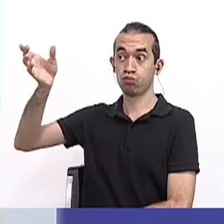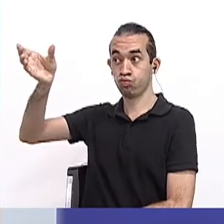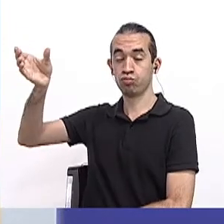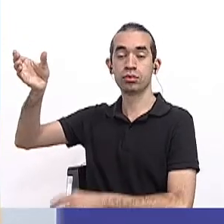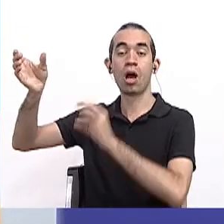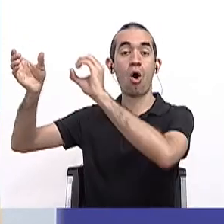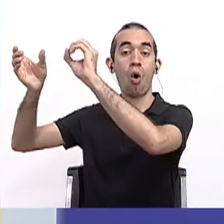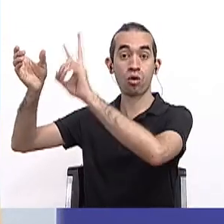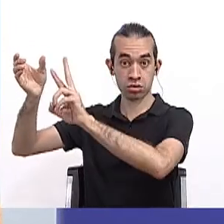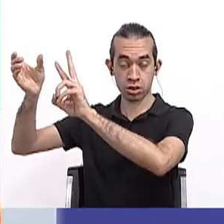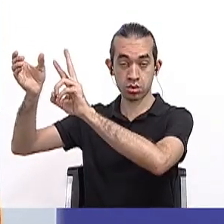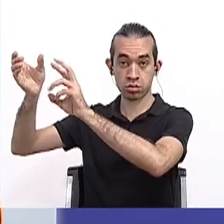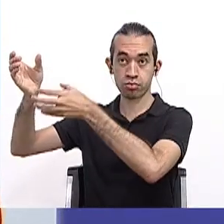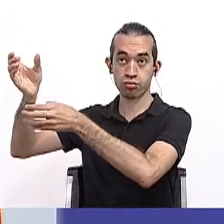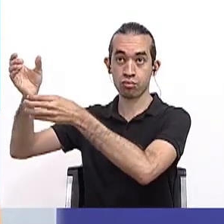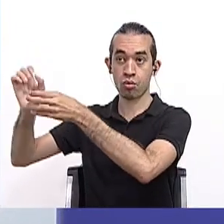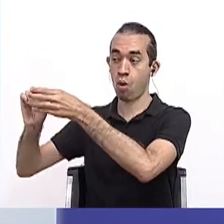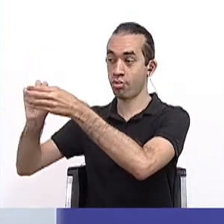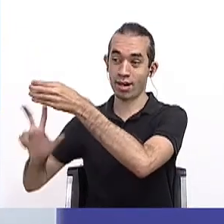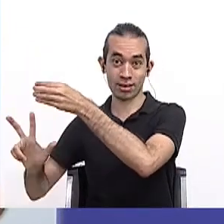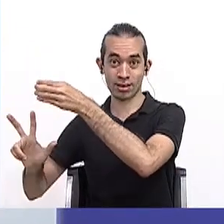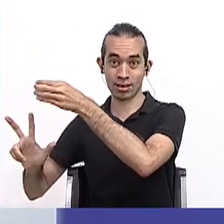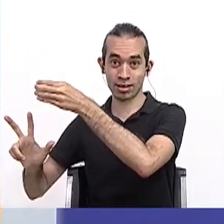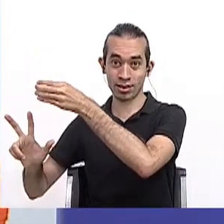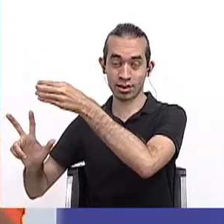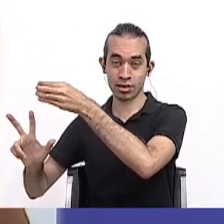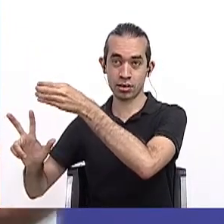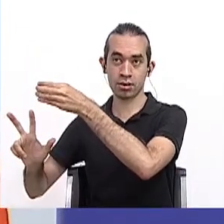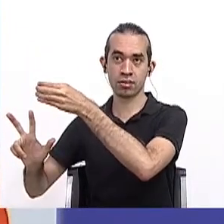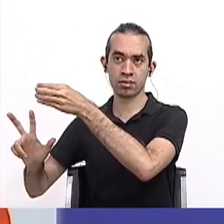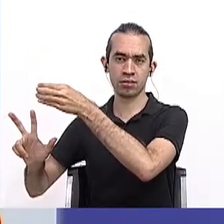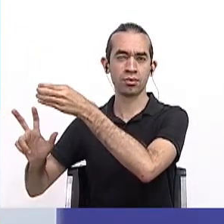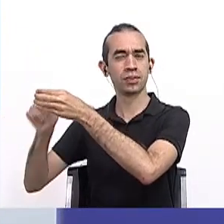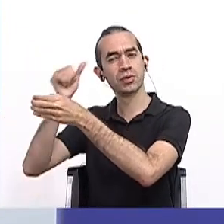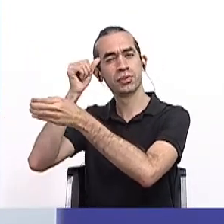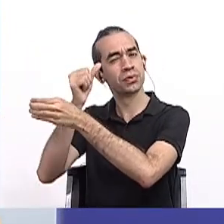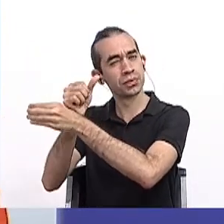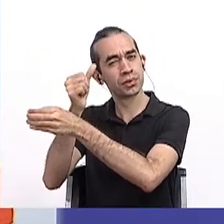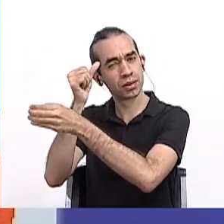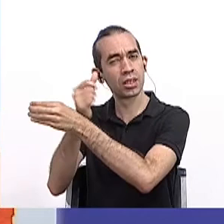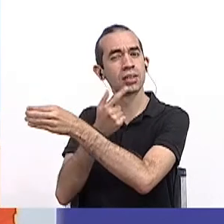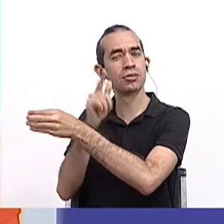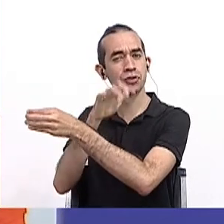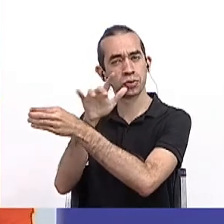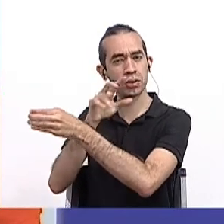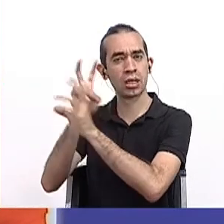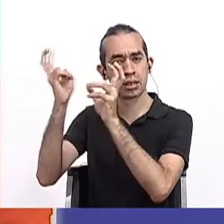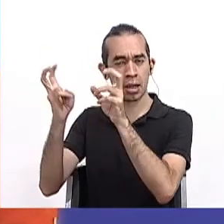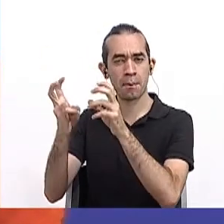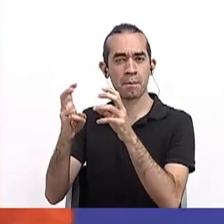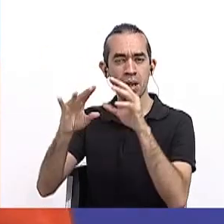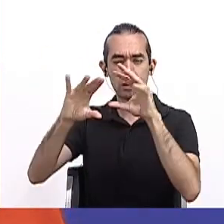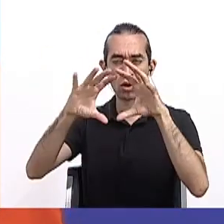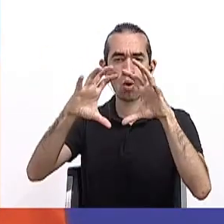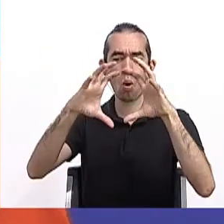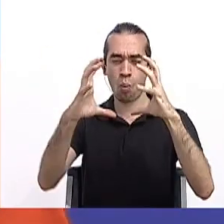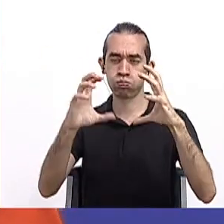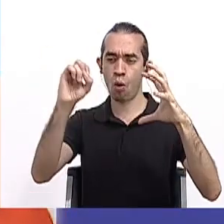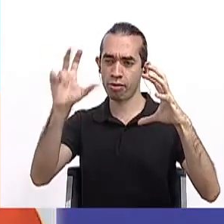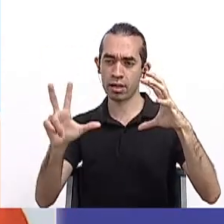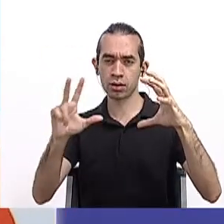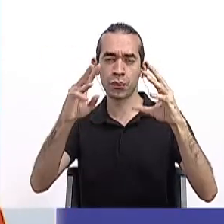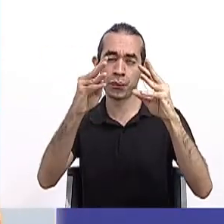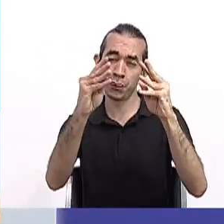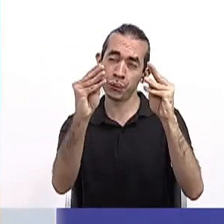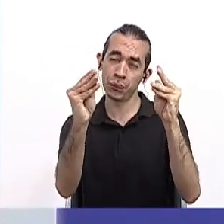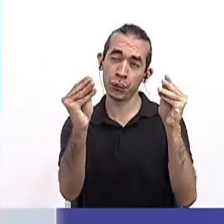vamos a representar al ozono. ¿Qué sucede según lo que acabamos de estudiar con el agotamiento de la capa de ozono? Bueno,